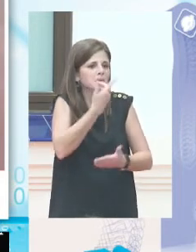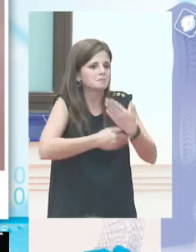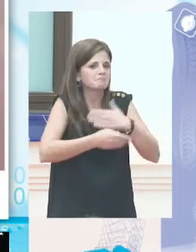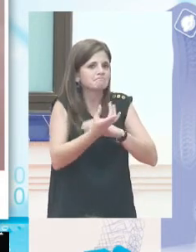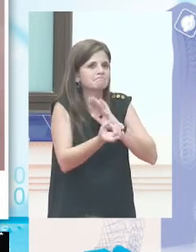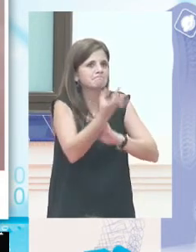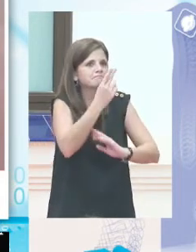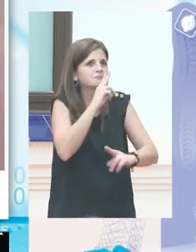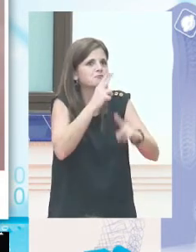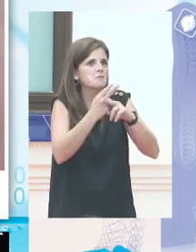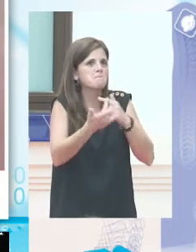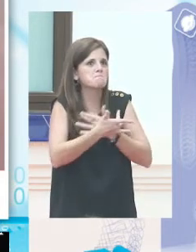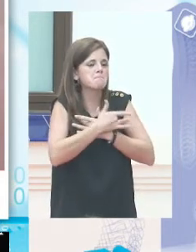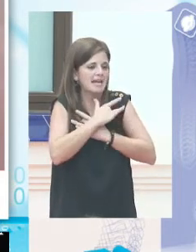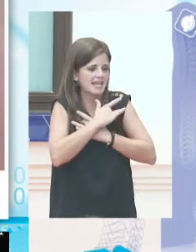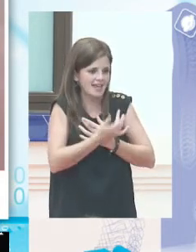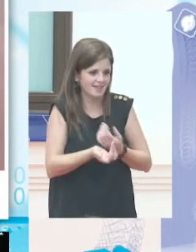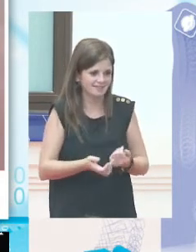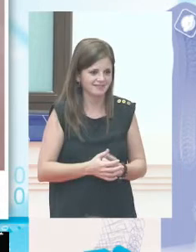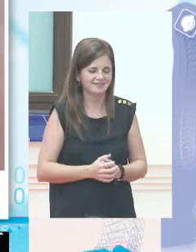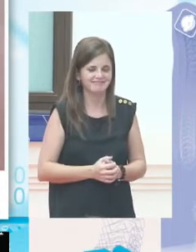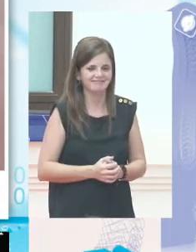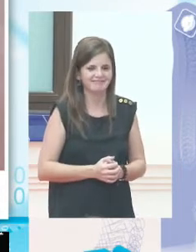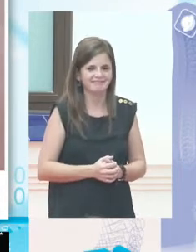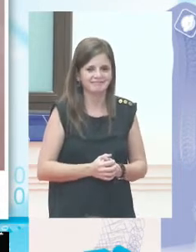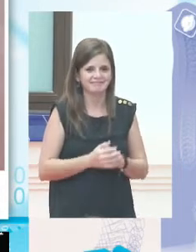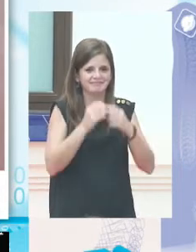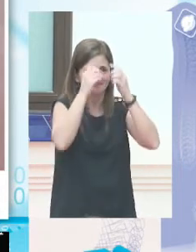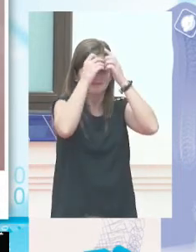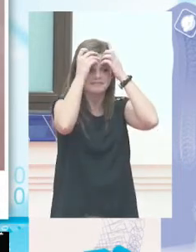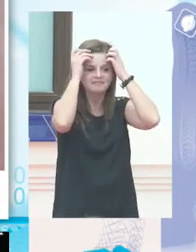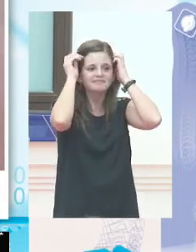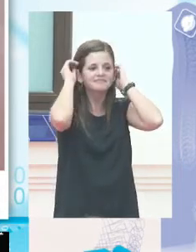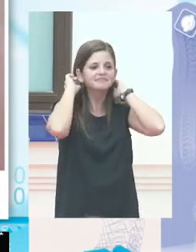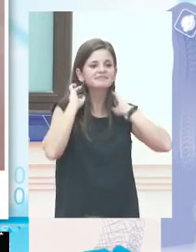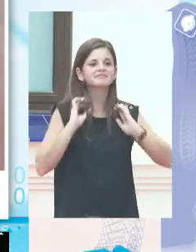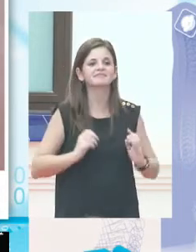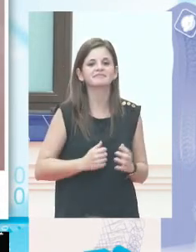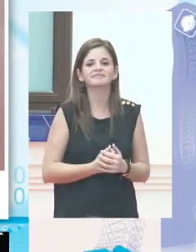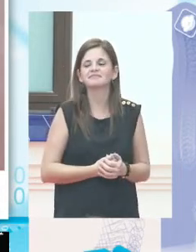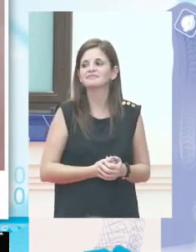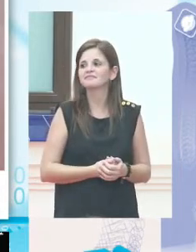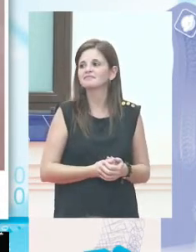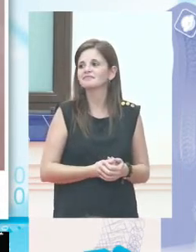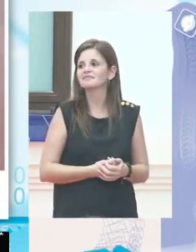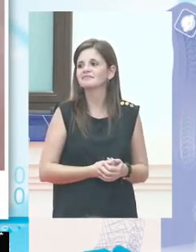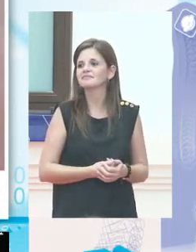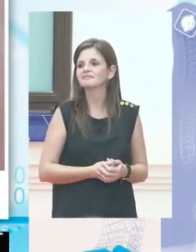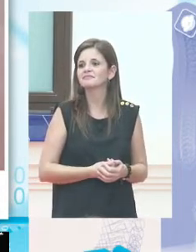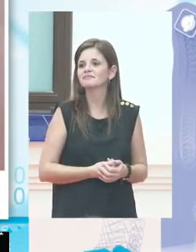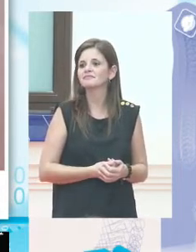equivoco, y vamos a decir que en este caso, no lo veo muy bien,